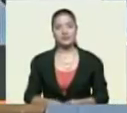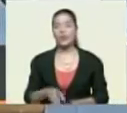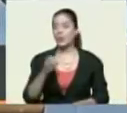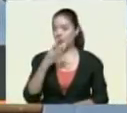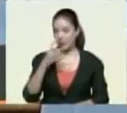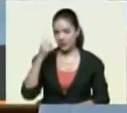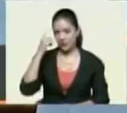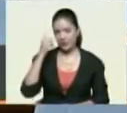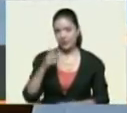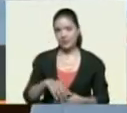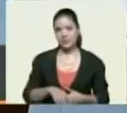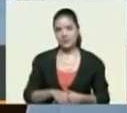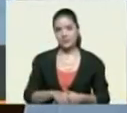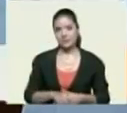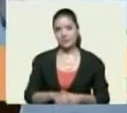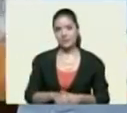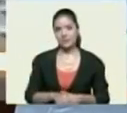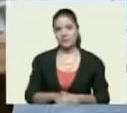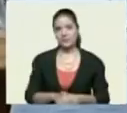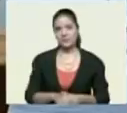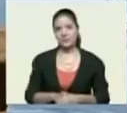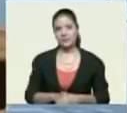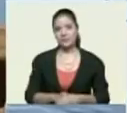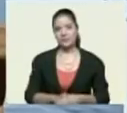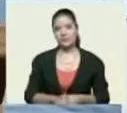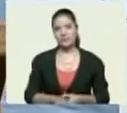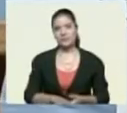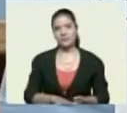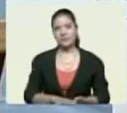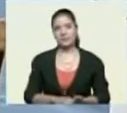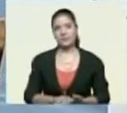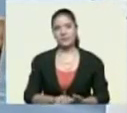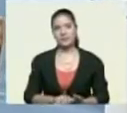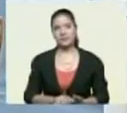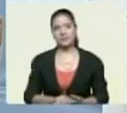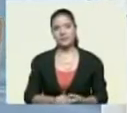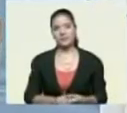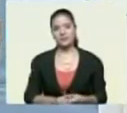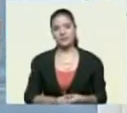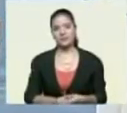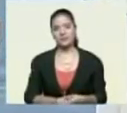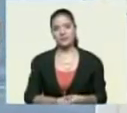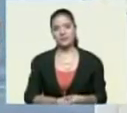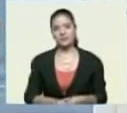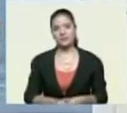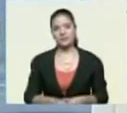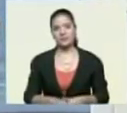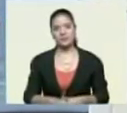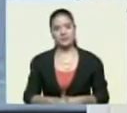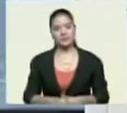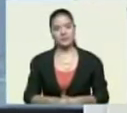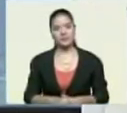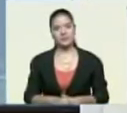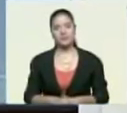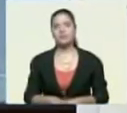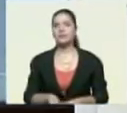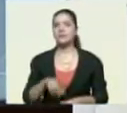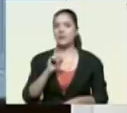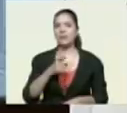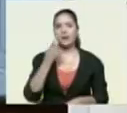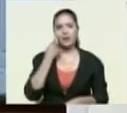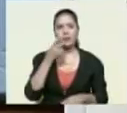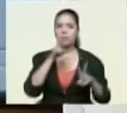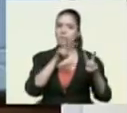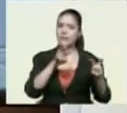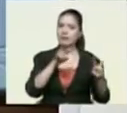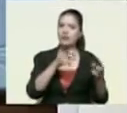Buen día. En esta cruzada anticorrupción vemos con agrado que no solo se están interviniendo Cadiz y Encoex, sino